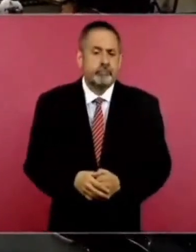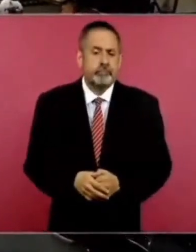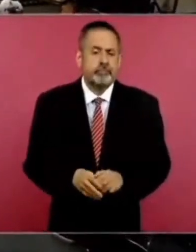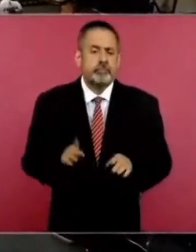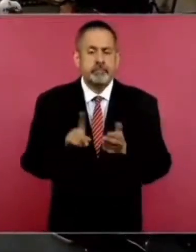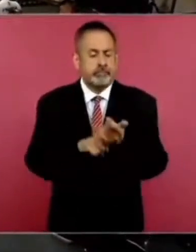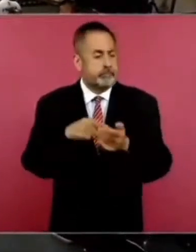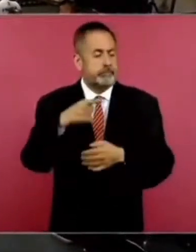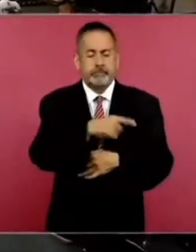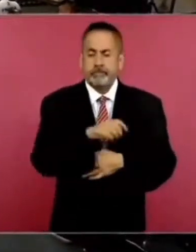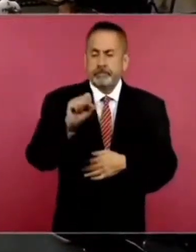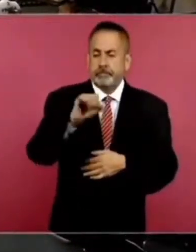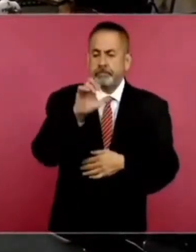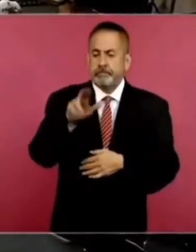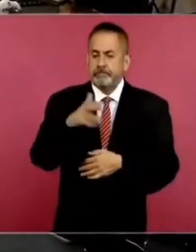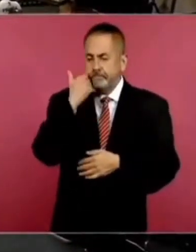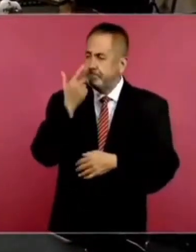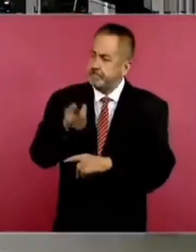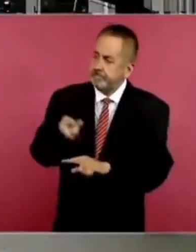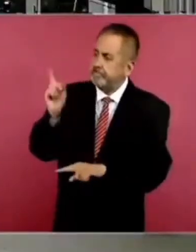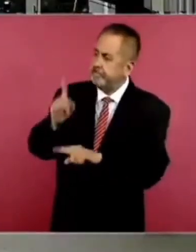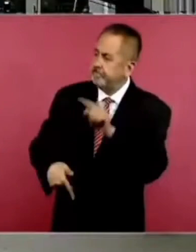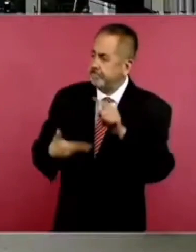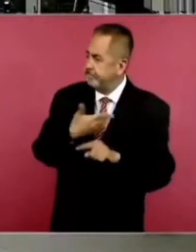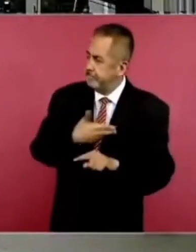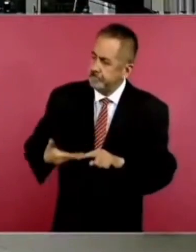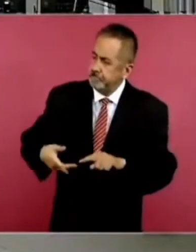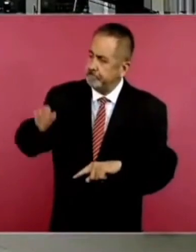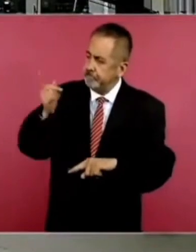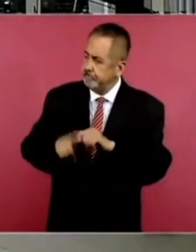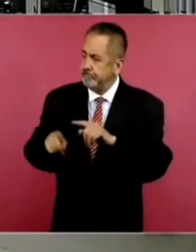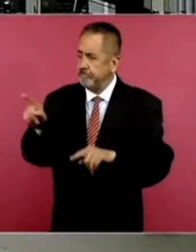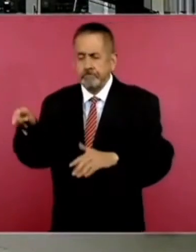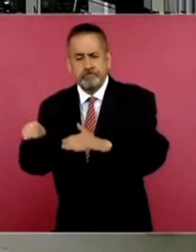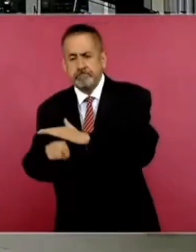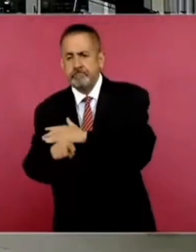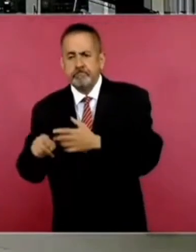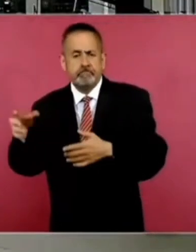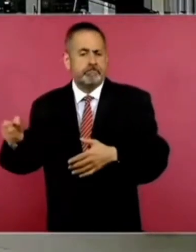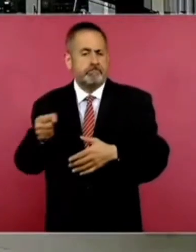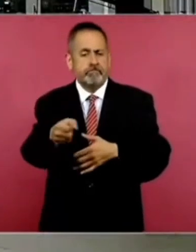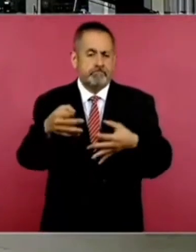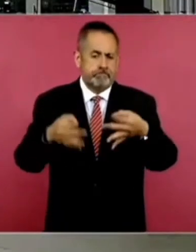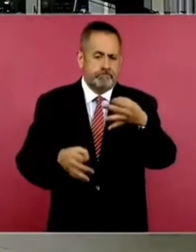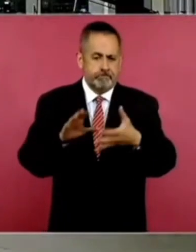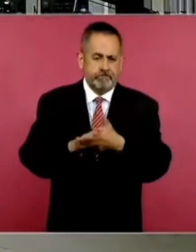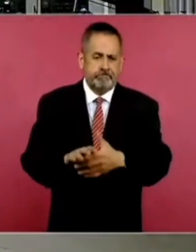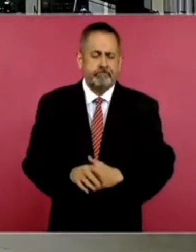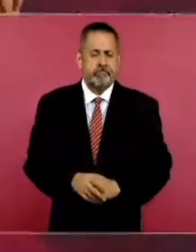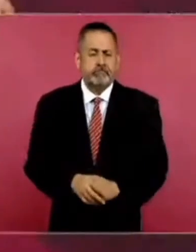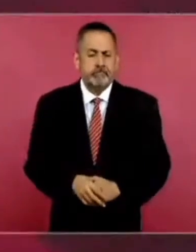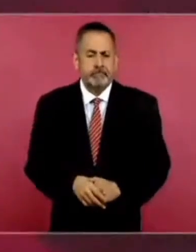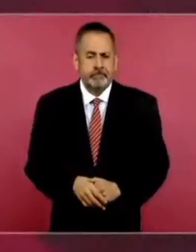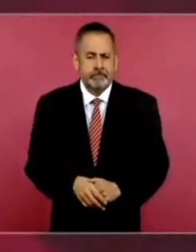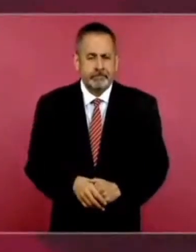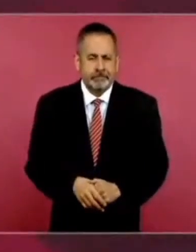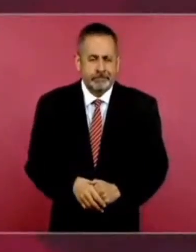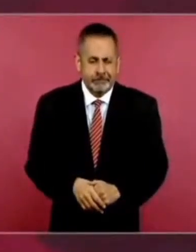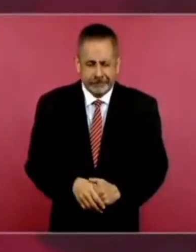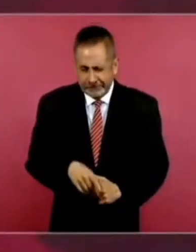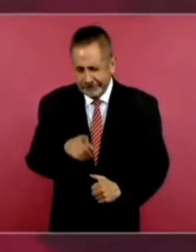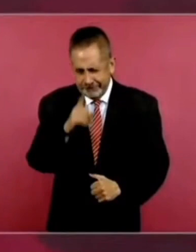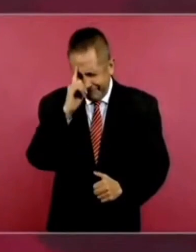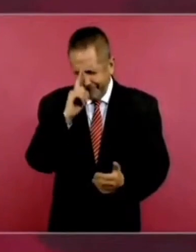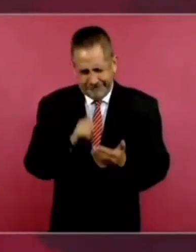intento de la Corte para destituirlo y además consignarlo a las autoridades. Pues no creo eso último, la